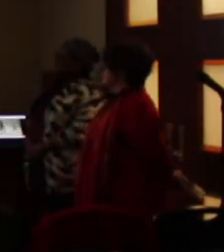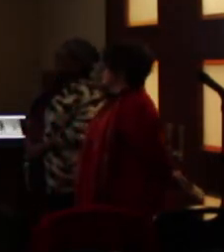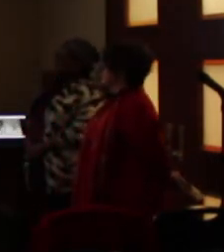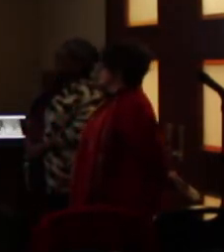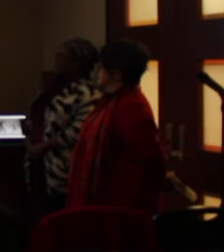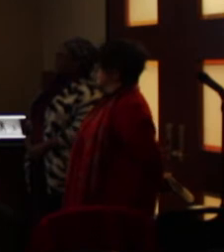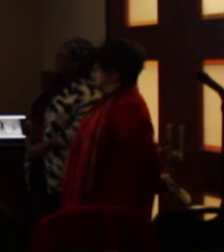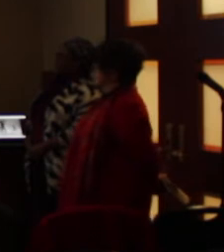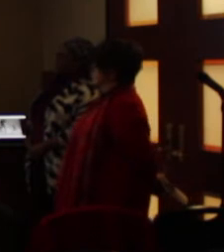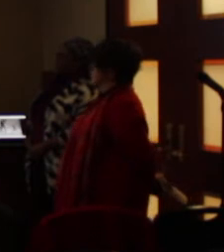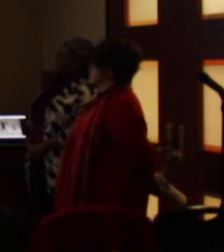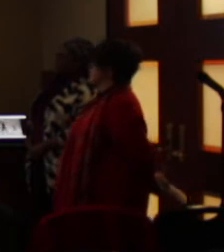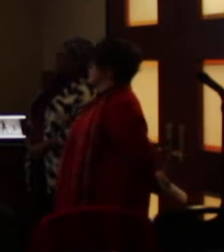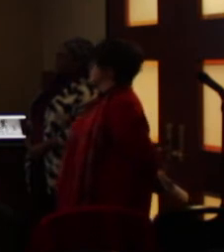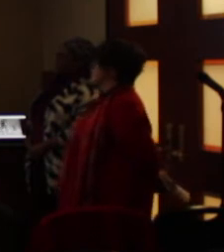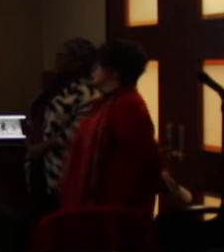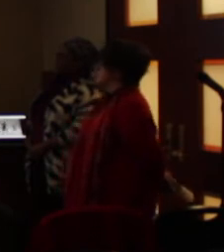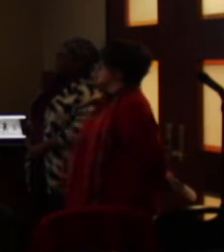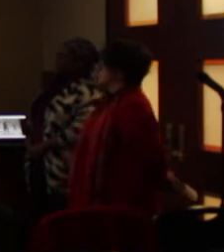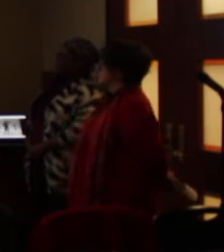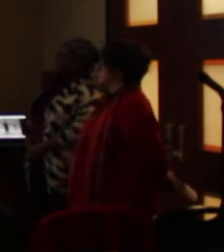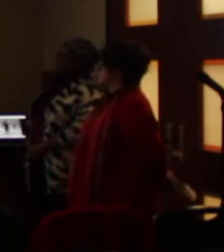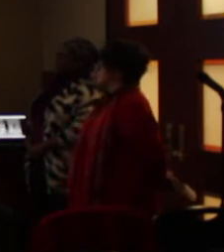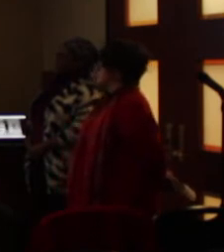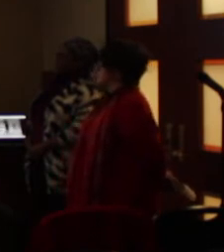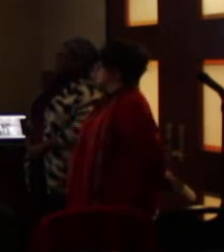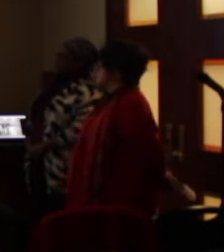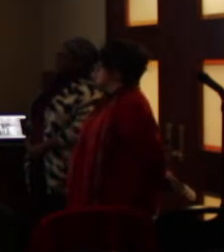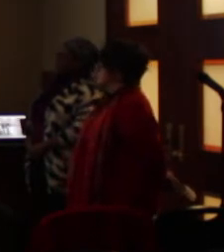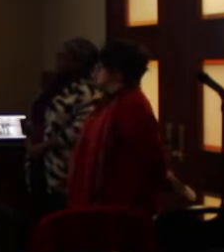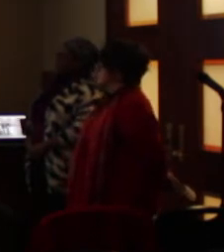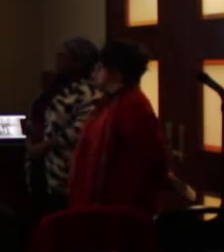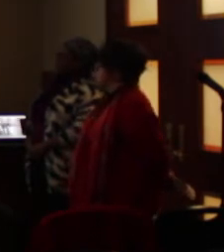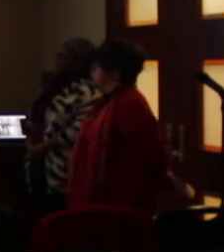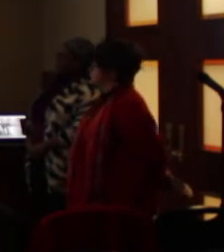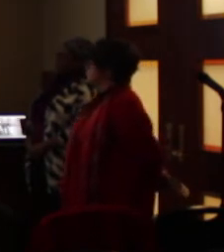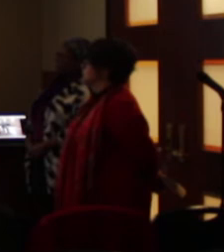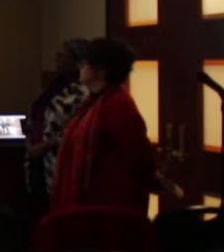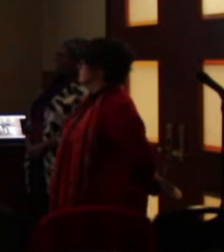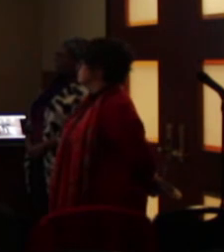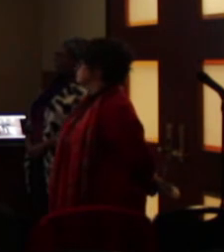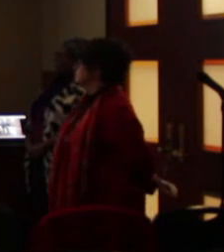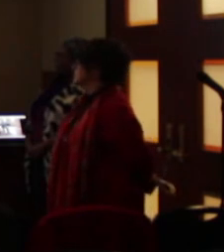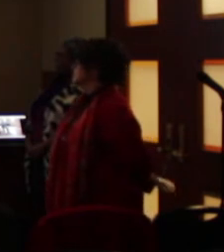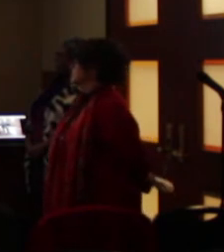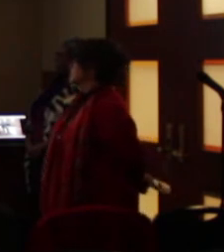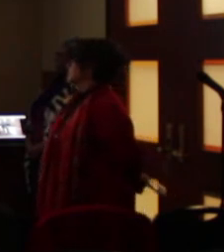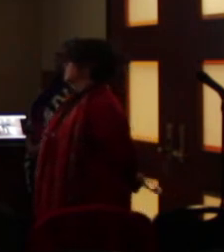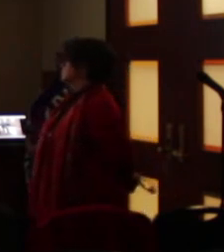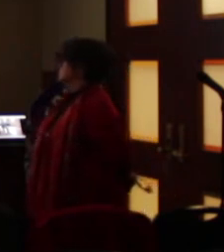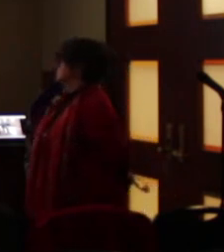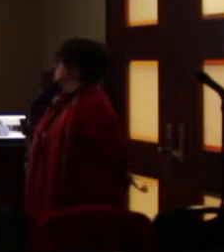los 3 bailarines que él escogió para su obra, que pienso que está dentro de sus obras